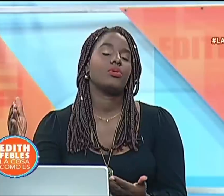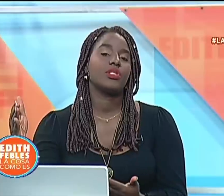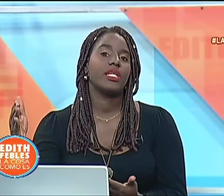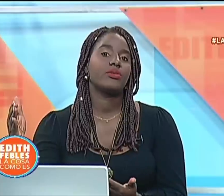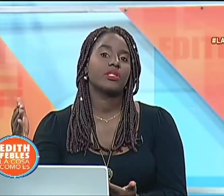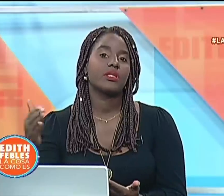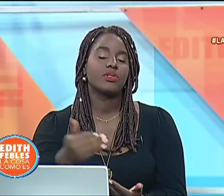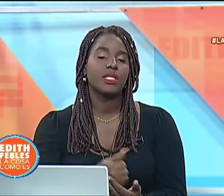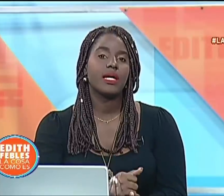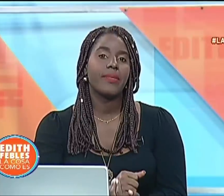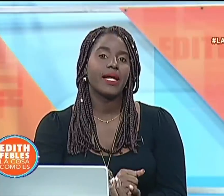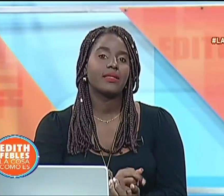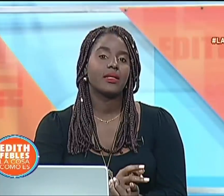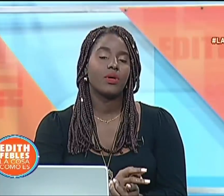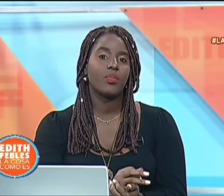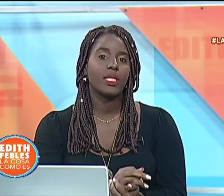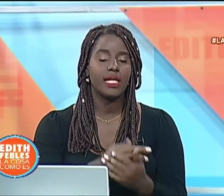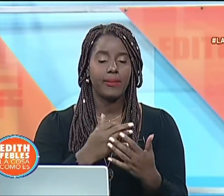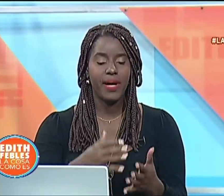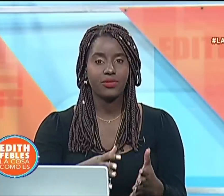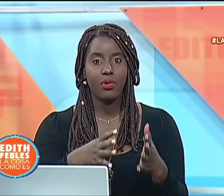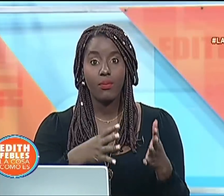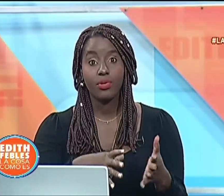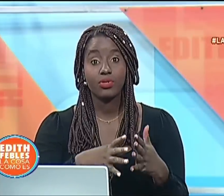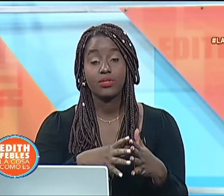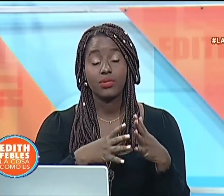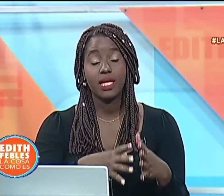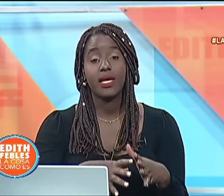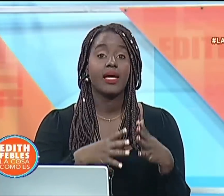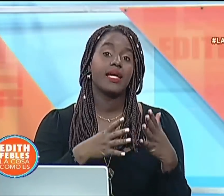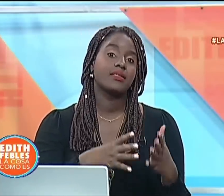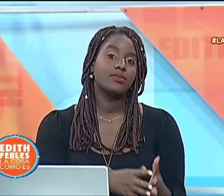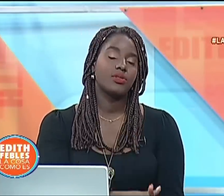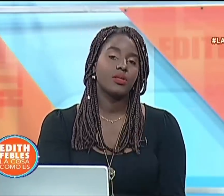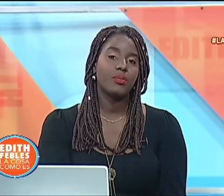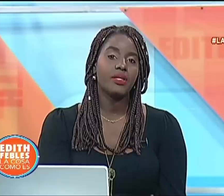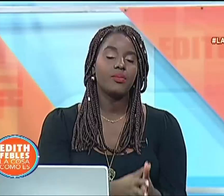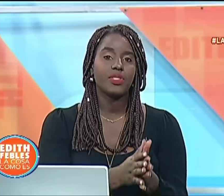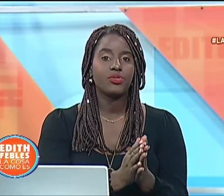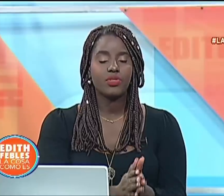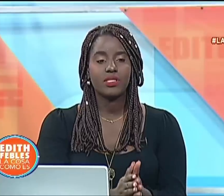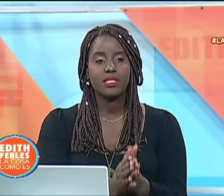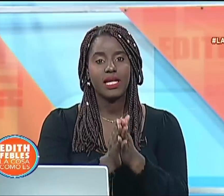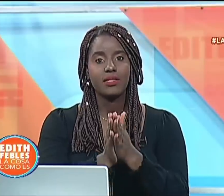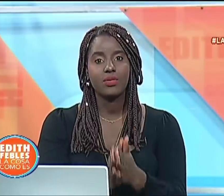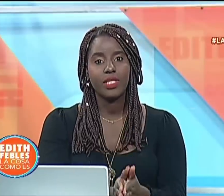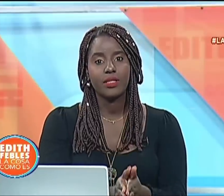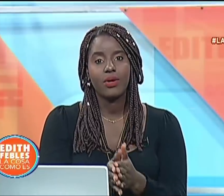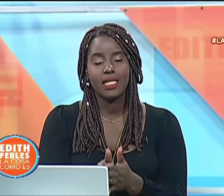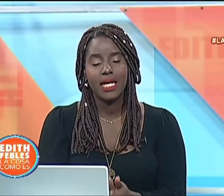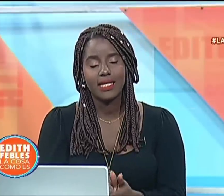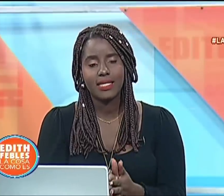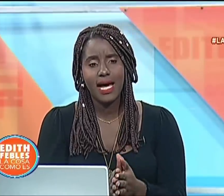todos los delitos que se consideran parte o que pueden dar paso a un proceso de extinción de dominio, pues entonces serán